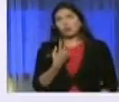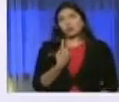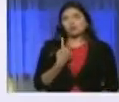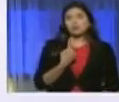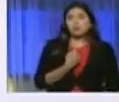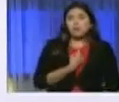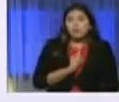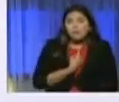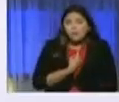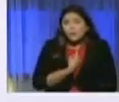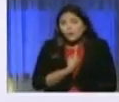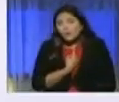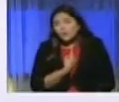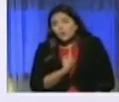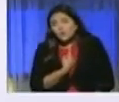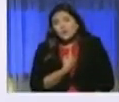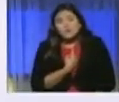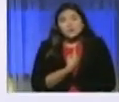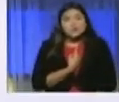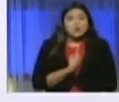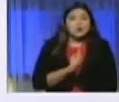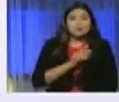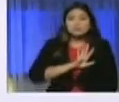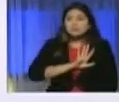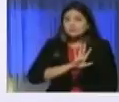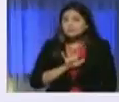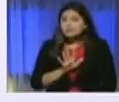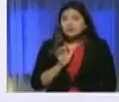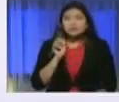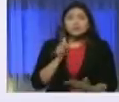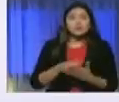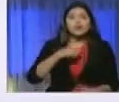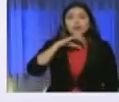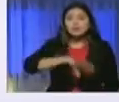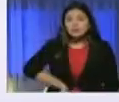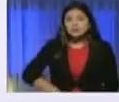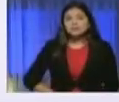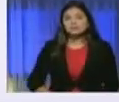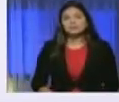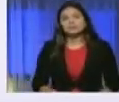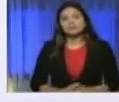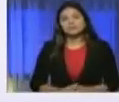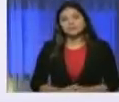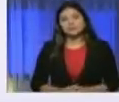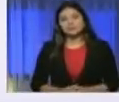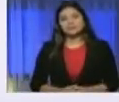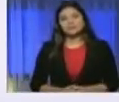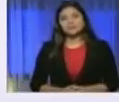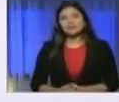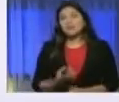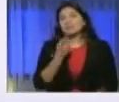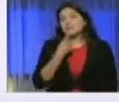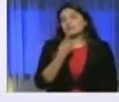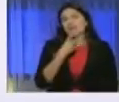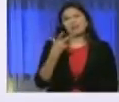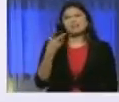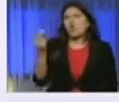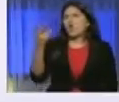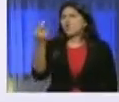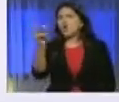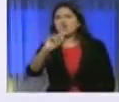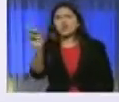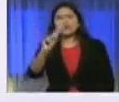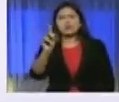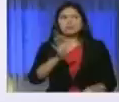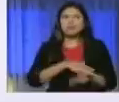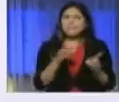en el infierno del rechazo de la historia. Decían que no, por esto, por aquello, pero eran argumentos